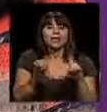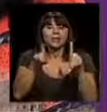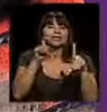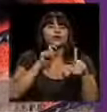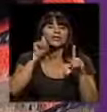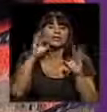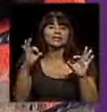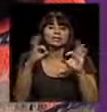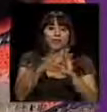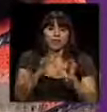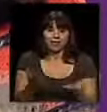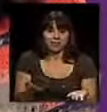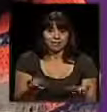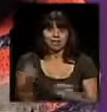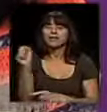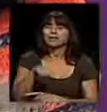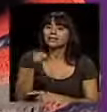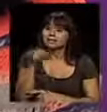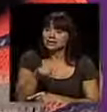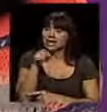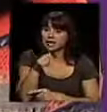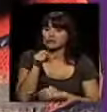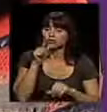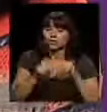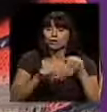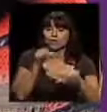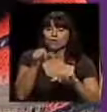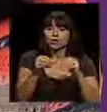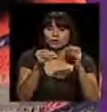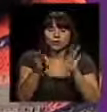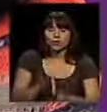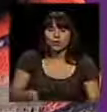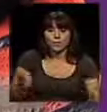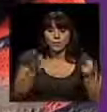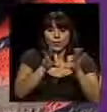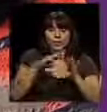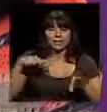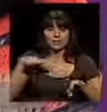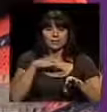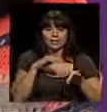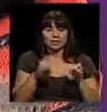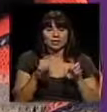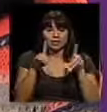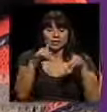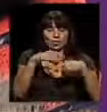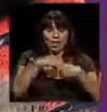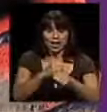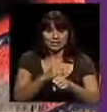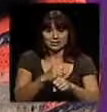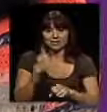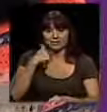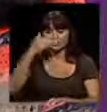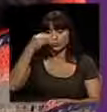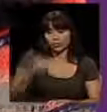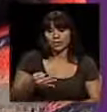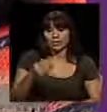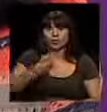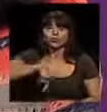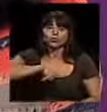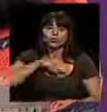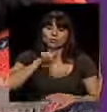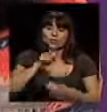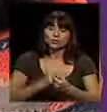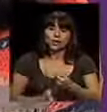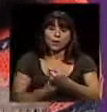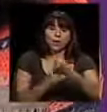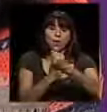sexualidad. Y sí, este es un esfuerzo muy importante, a mi parecer, que el Ministerio de Educación hace, que yo creo que debemos de